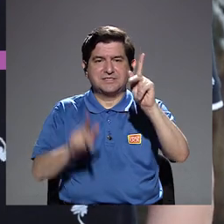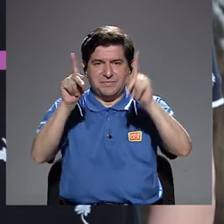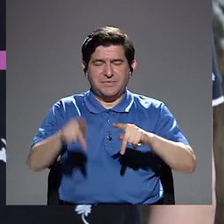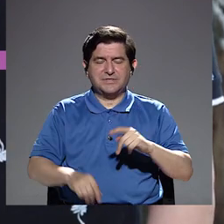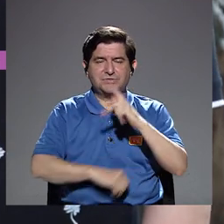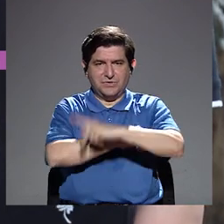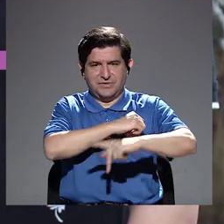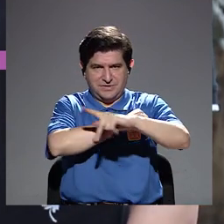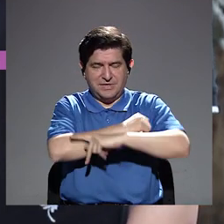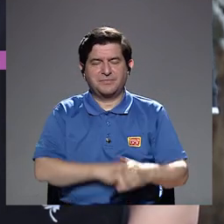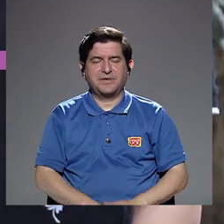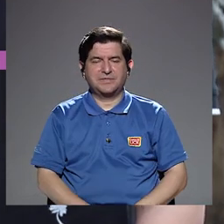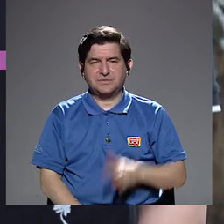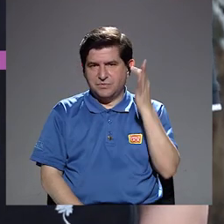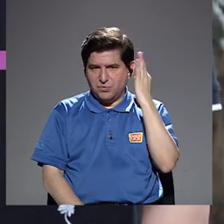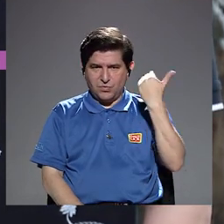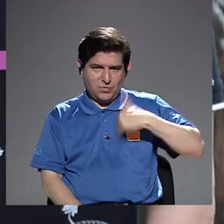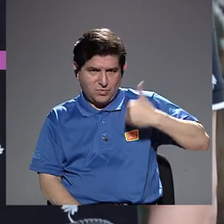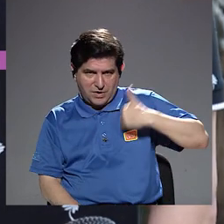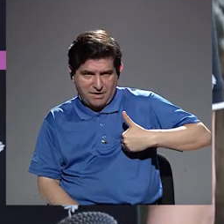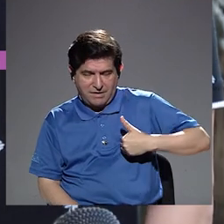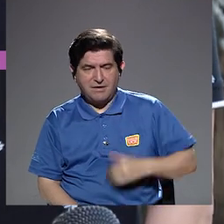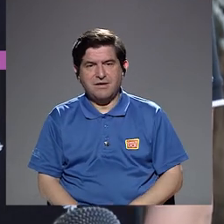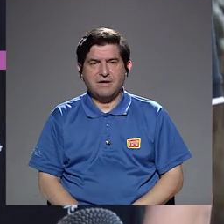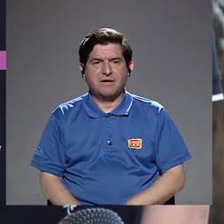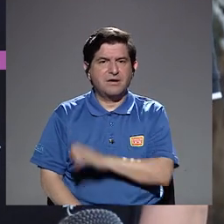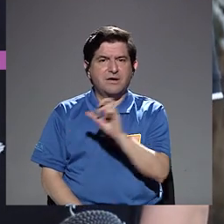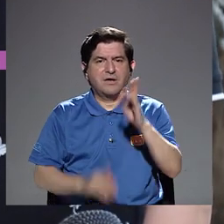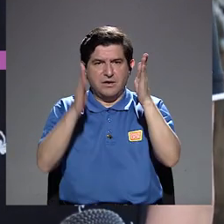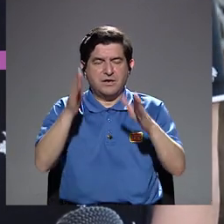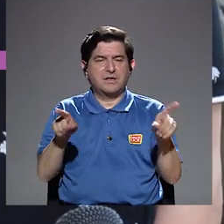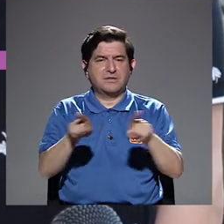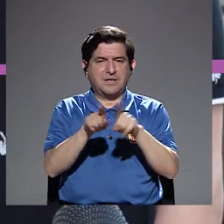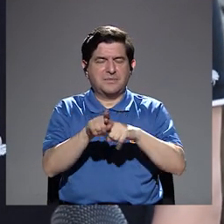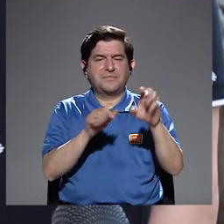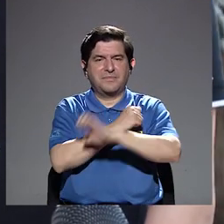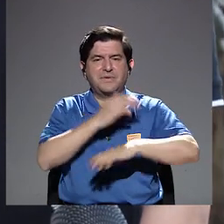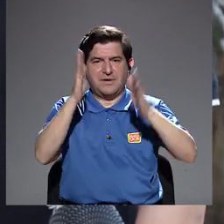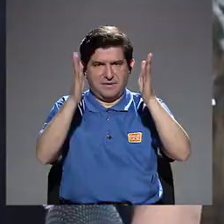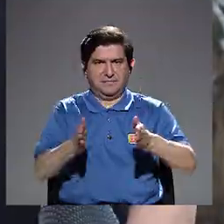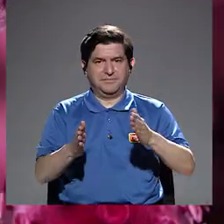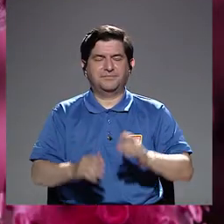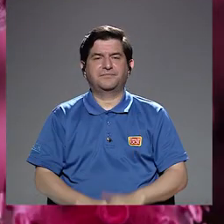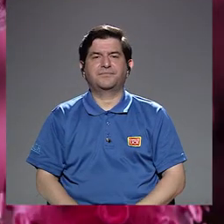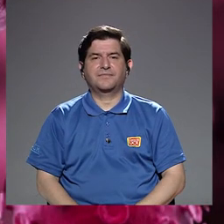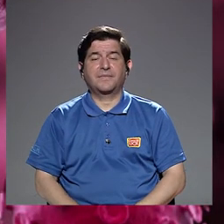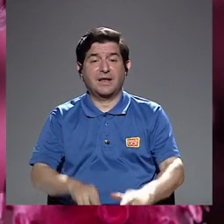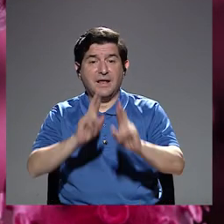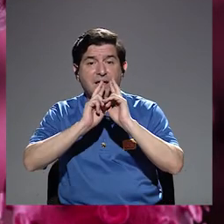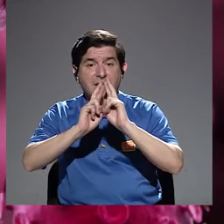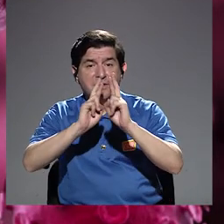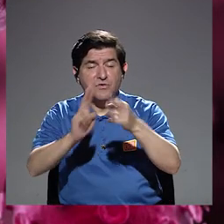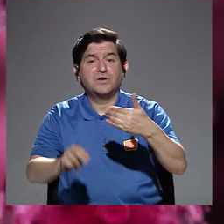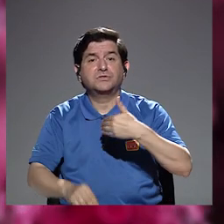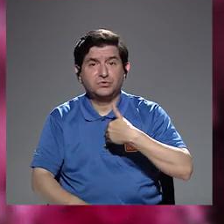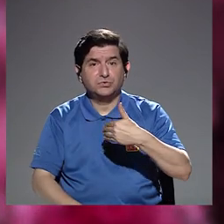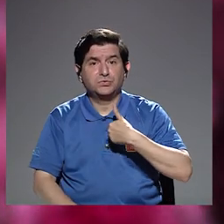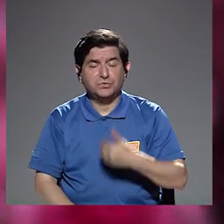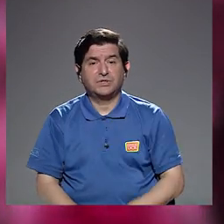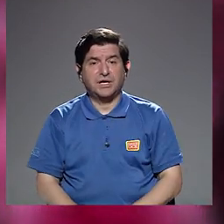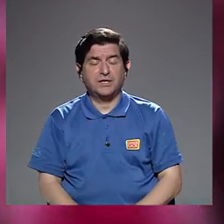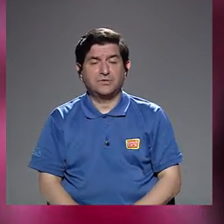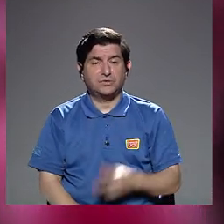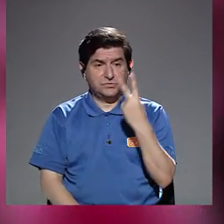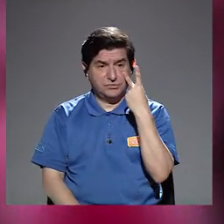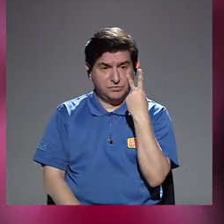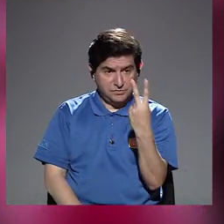a nivel nacional, tanto mujeres como hombres, y tanto costarricenses como extranjeros. Entre los resultados que obtuvimos,